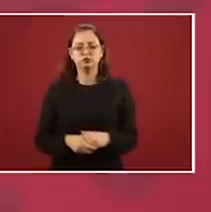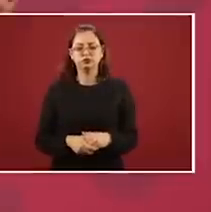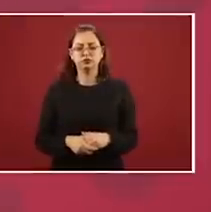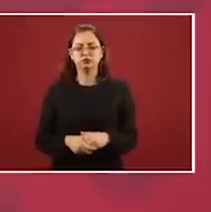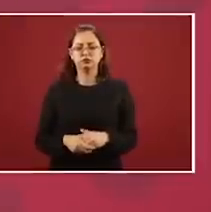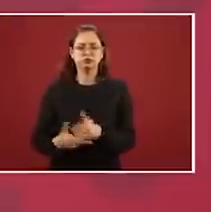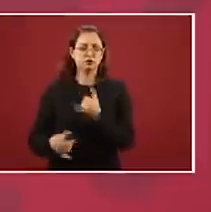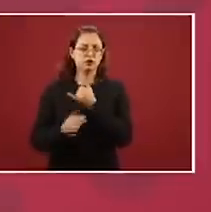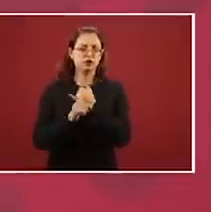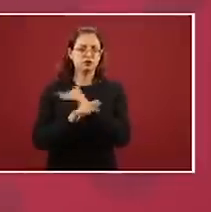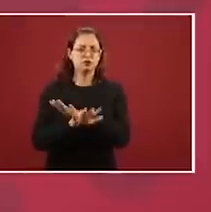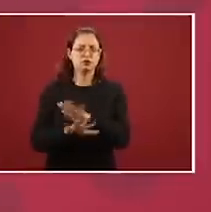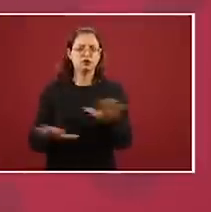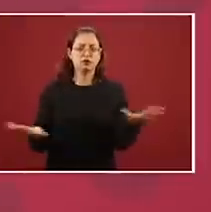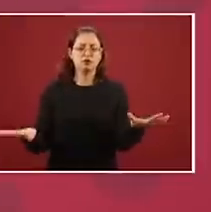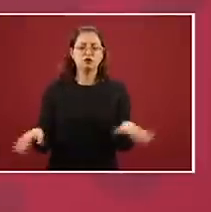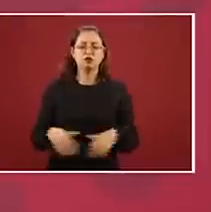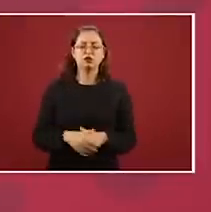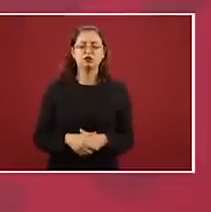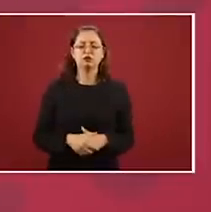en la información.